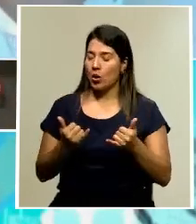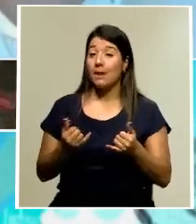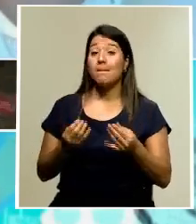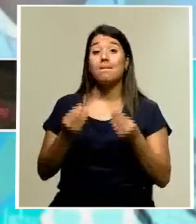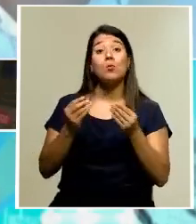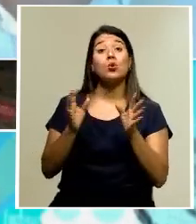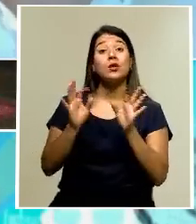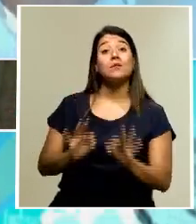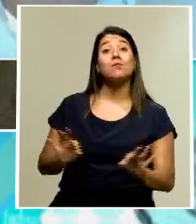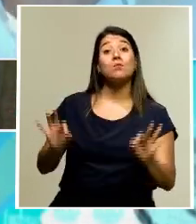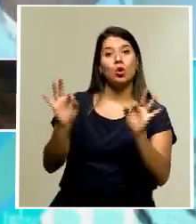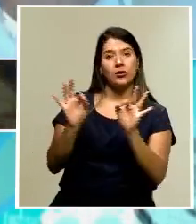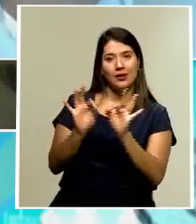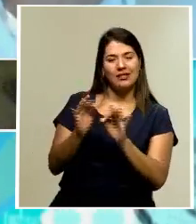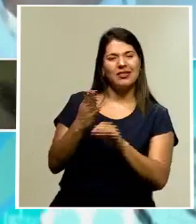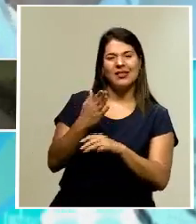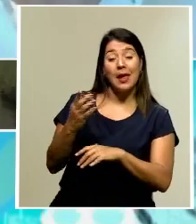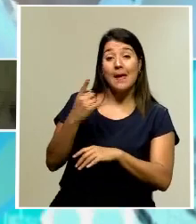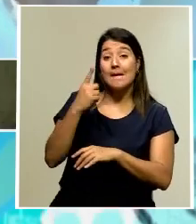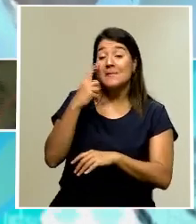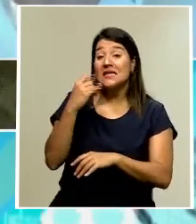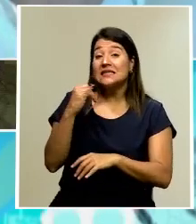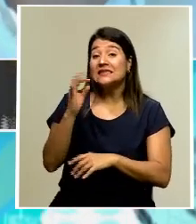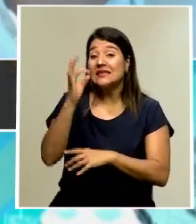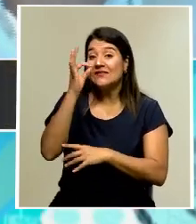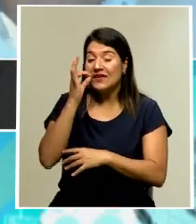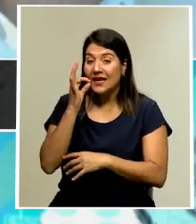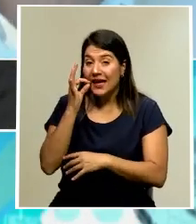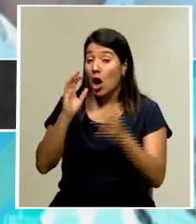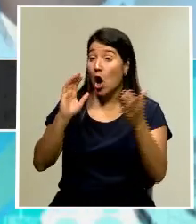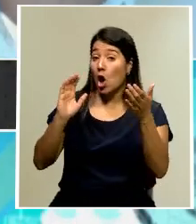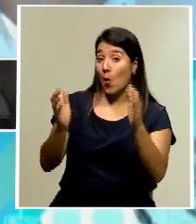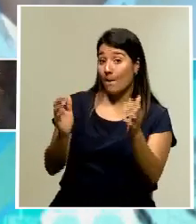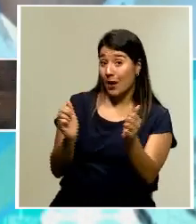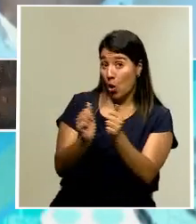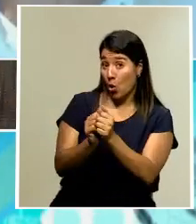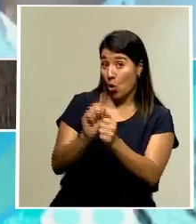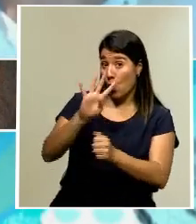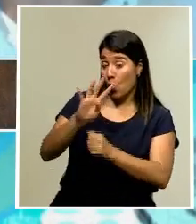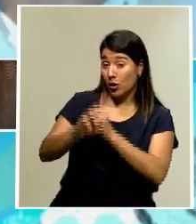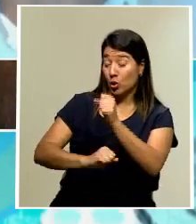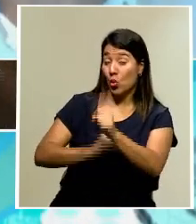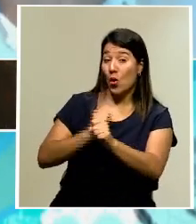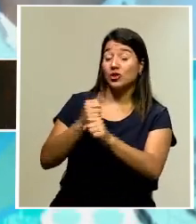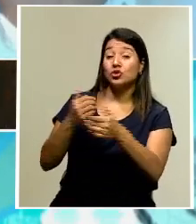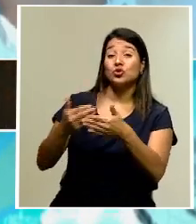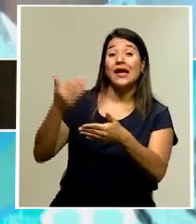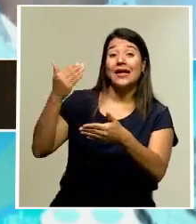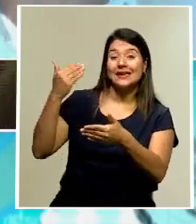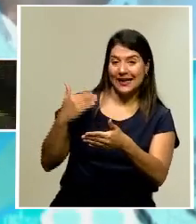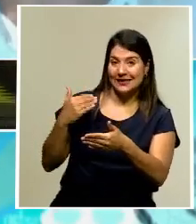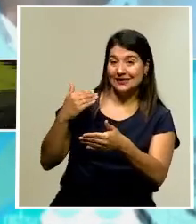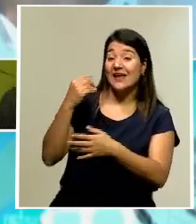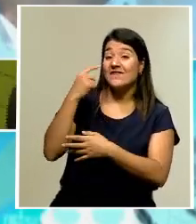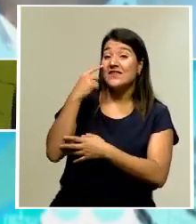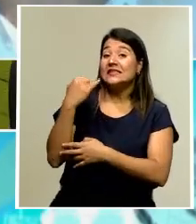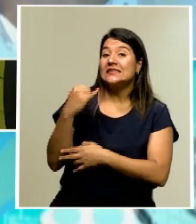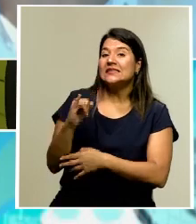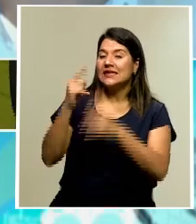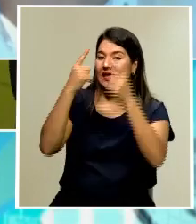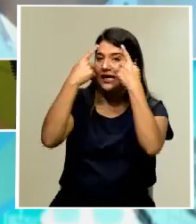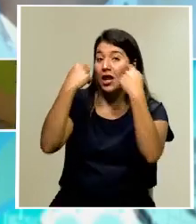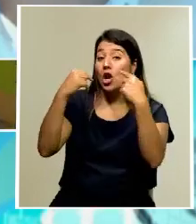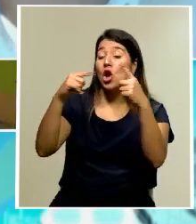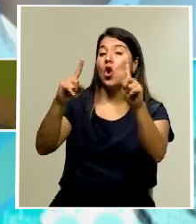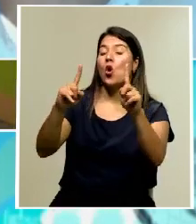y es ver si don José María Figueres, en comparación con hace 4 años, obtiene